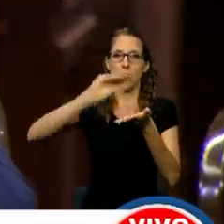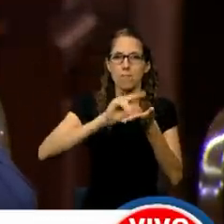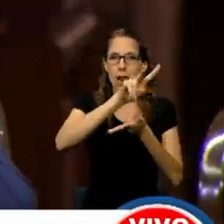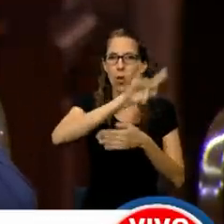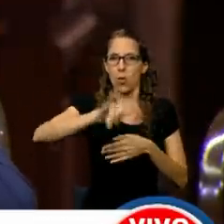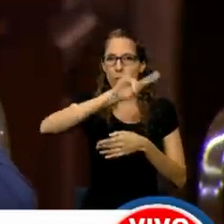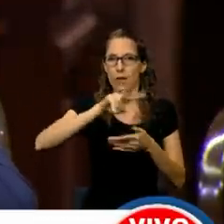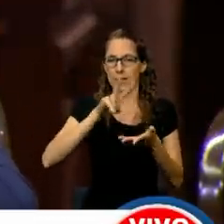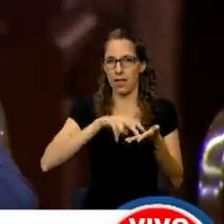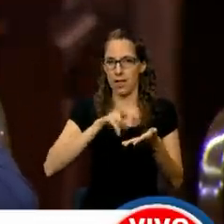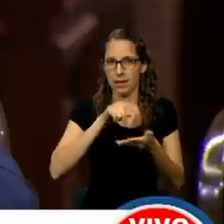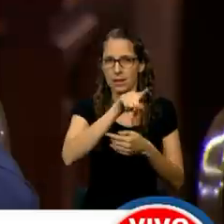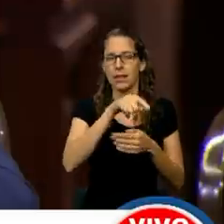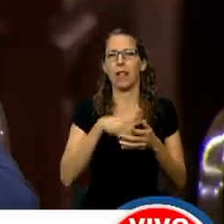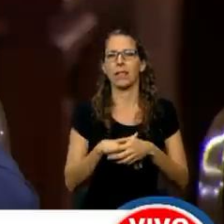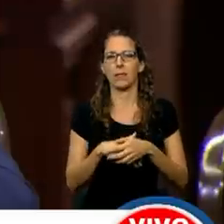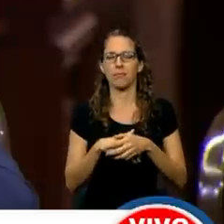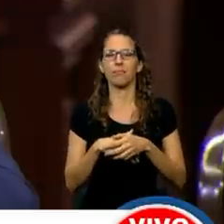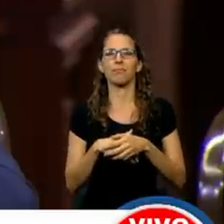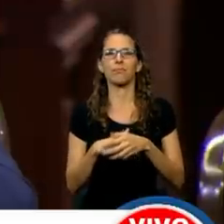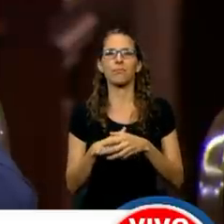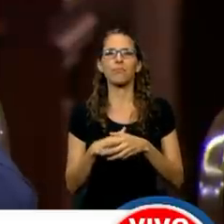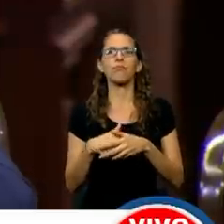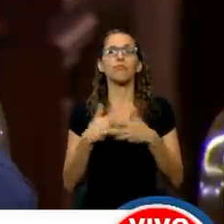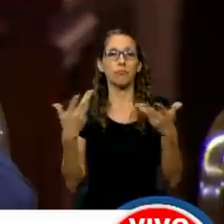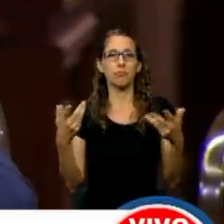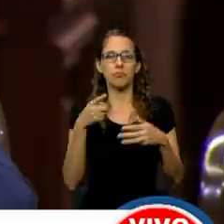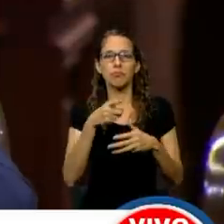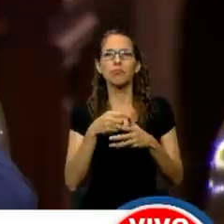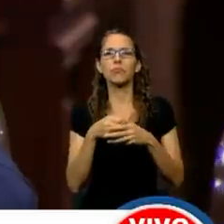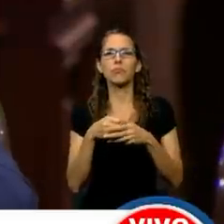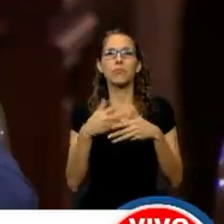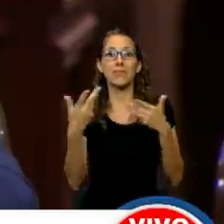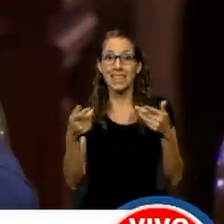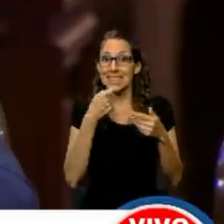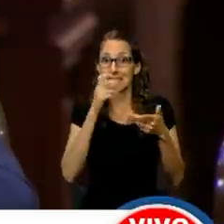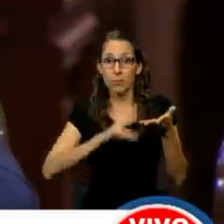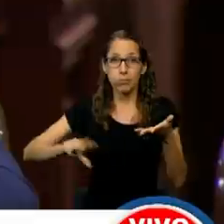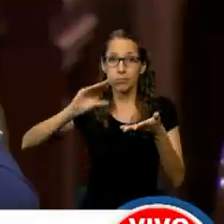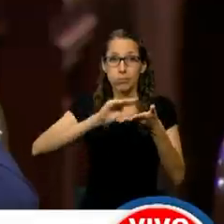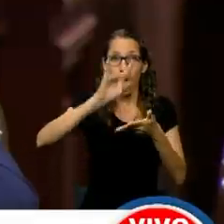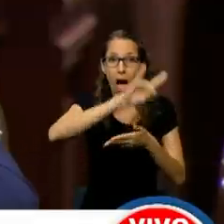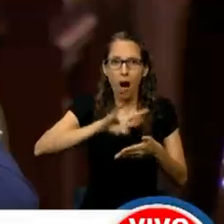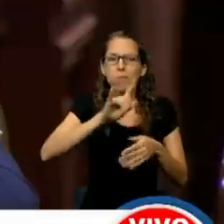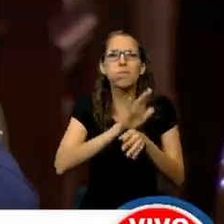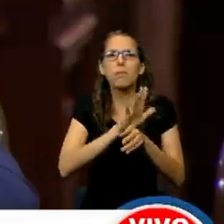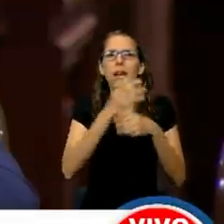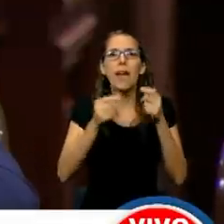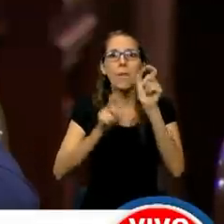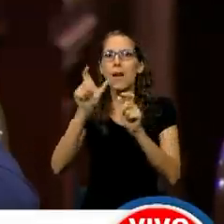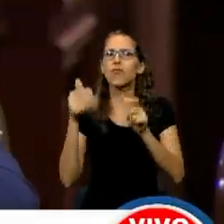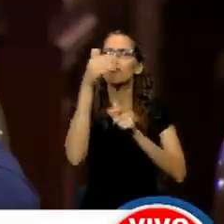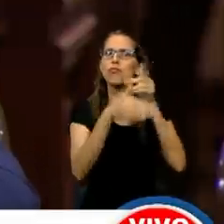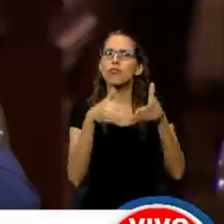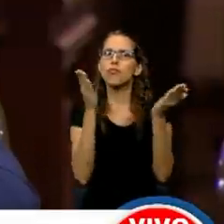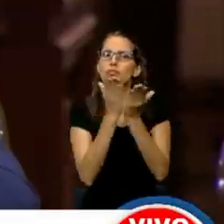presupuesto de 5 mil 100 millones de pesos que es gente que va a poder estudiar gente y va a poder desarrollarse en